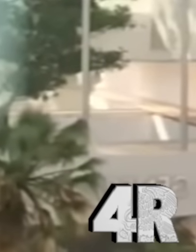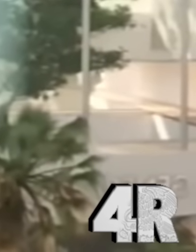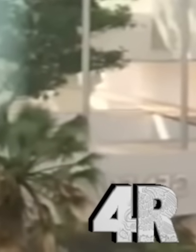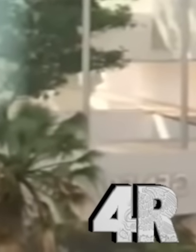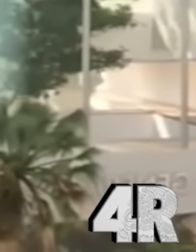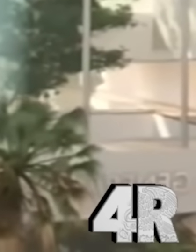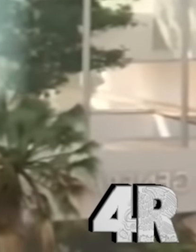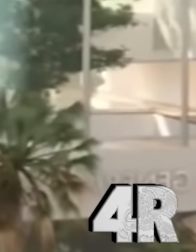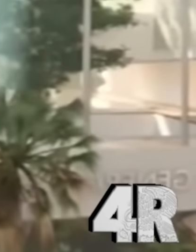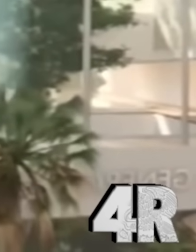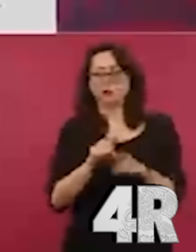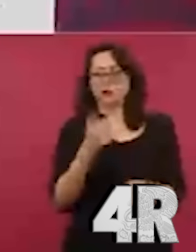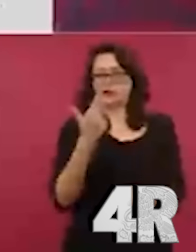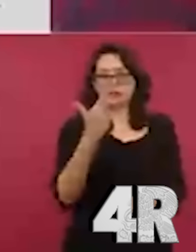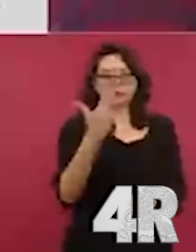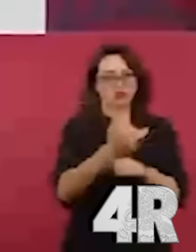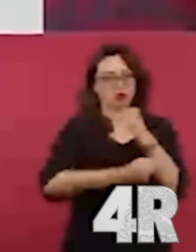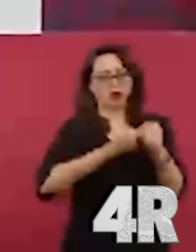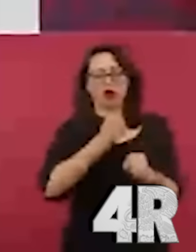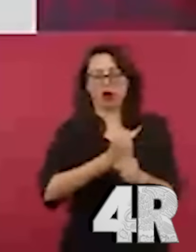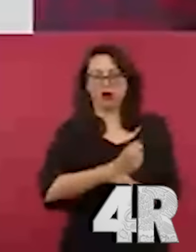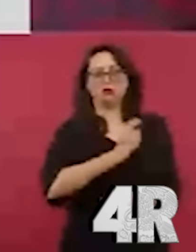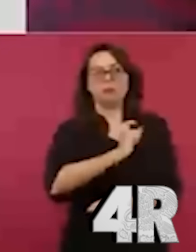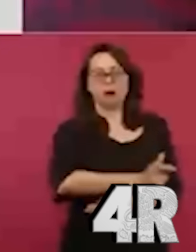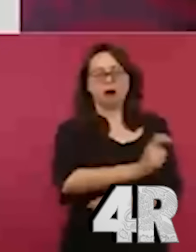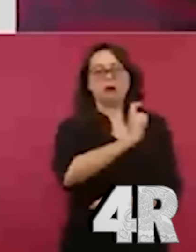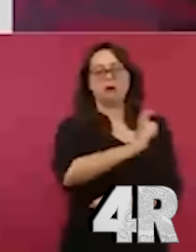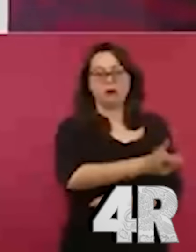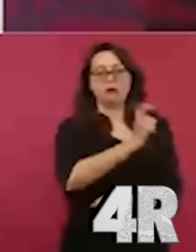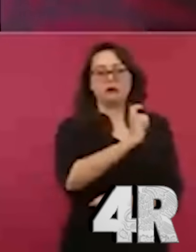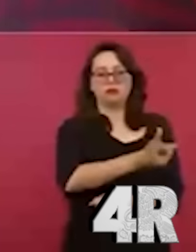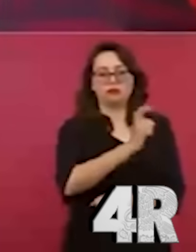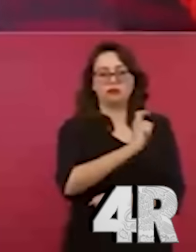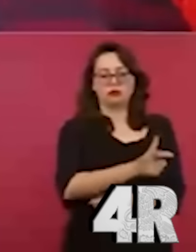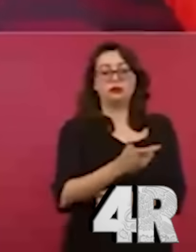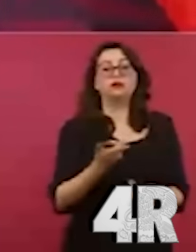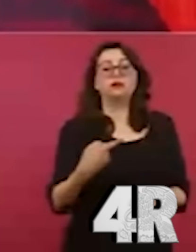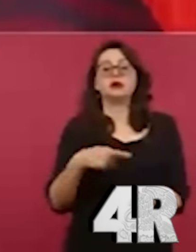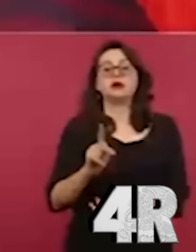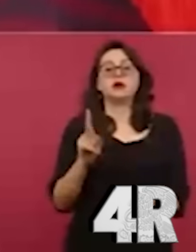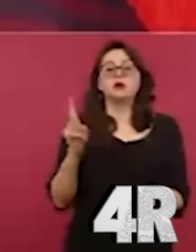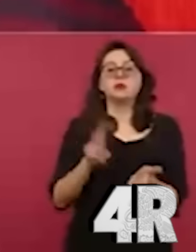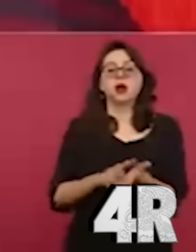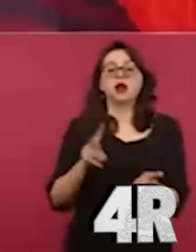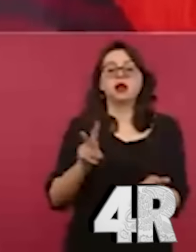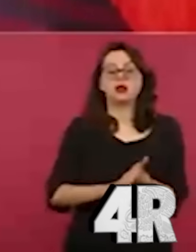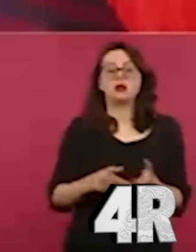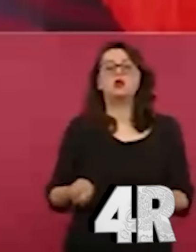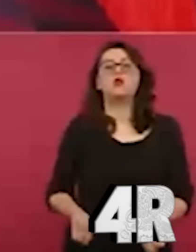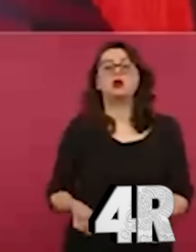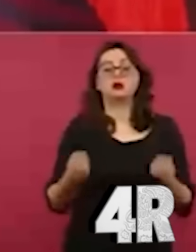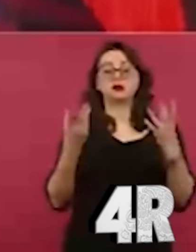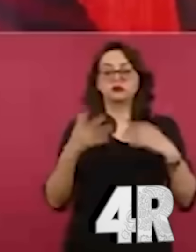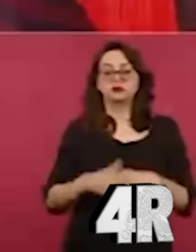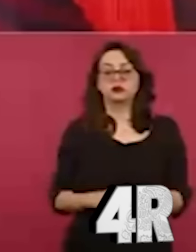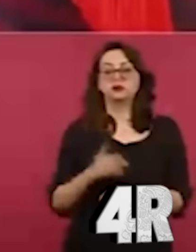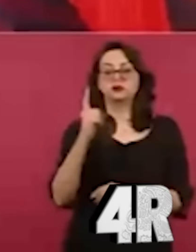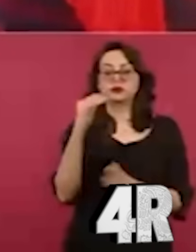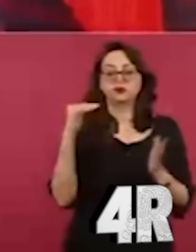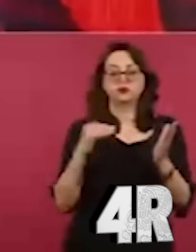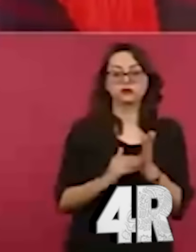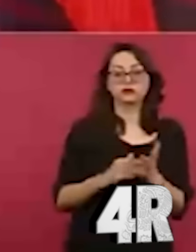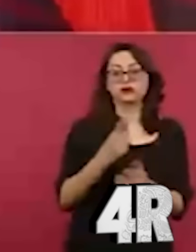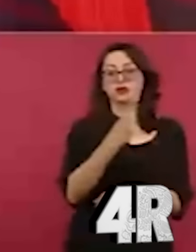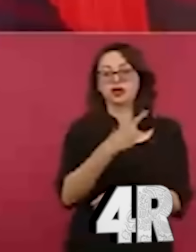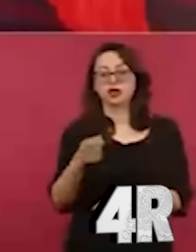y compartan con todos sus amigos para que también estén bien informados acerca de lo que ocurre en la Cuarta República. De